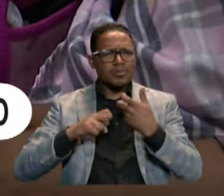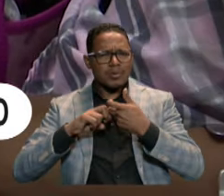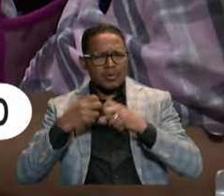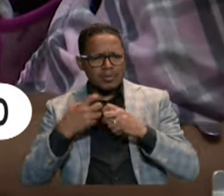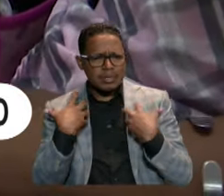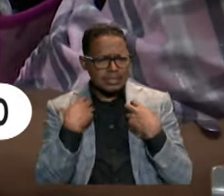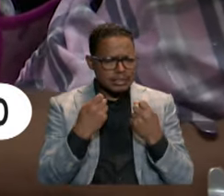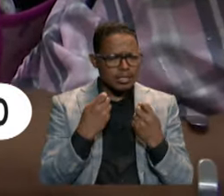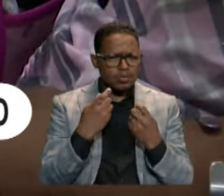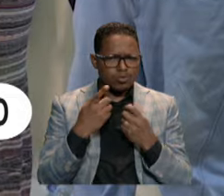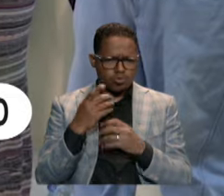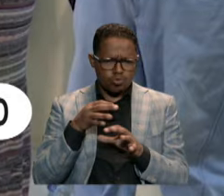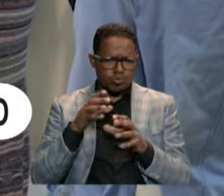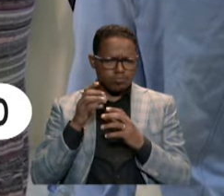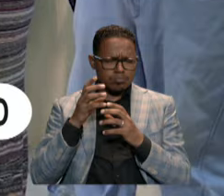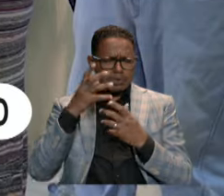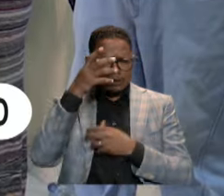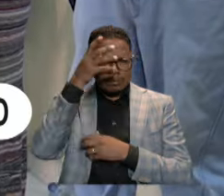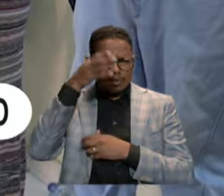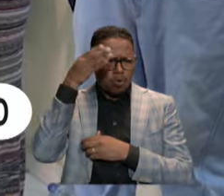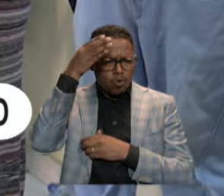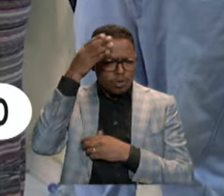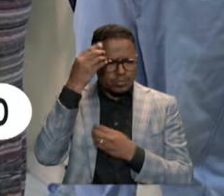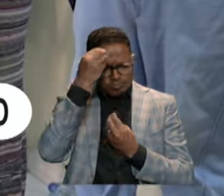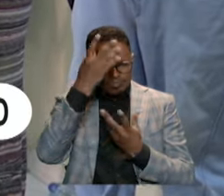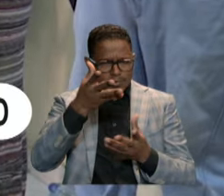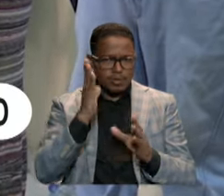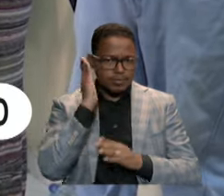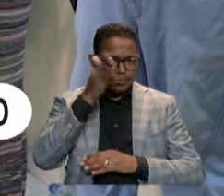para informarles a ustedes en nuestras próximas emisiones en